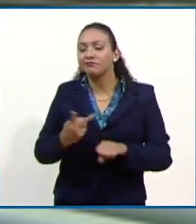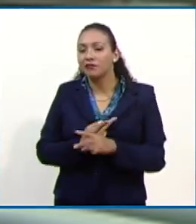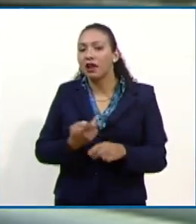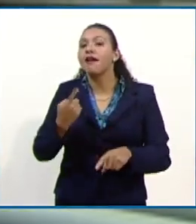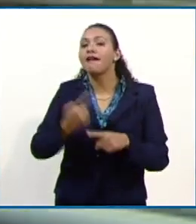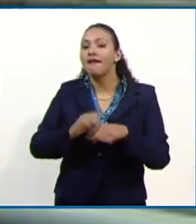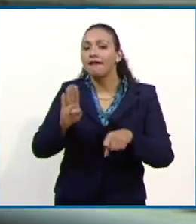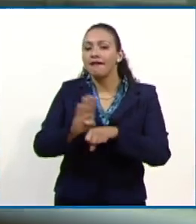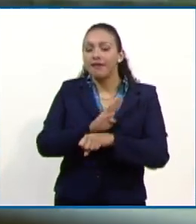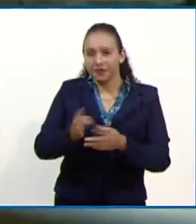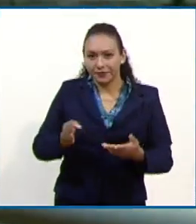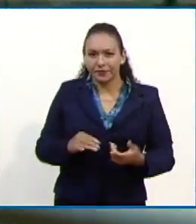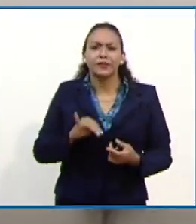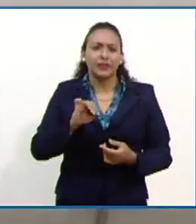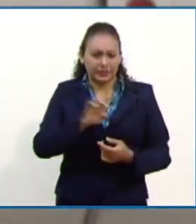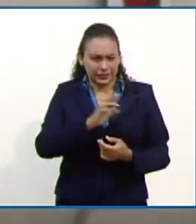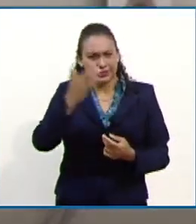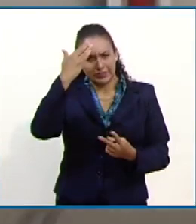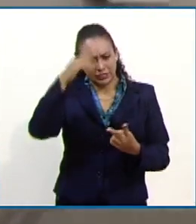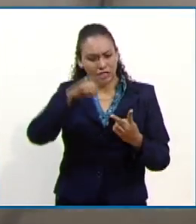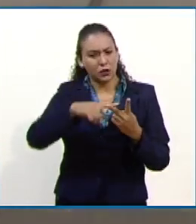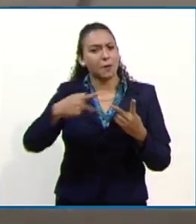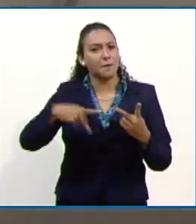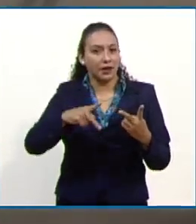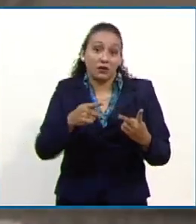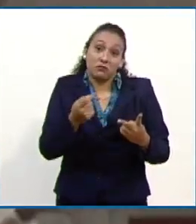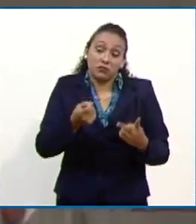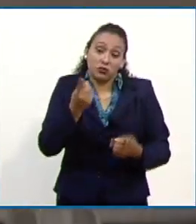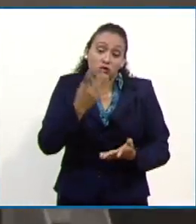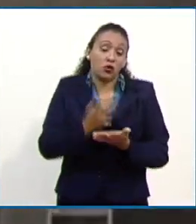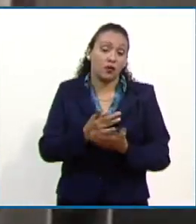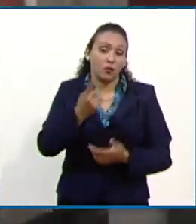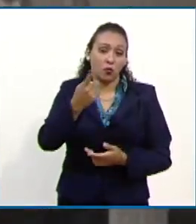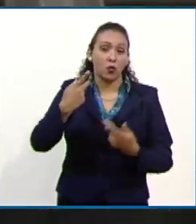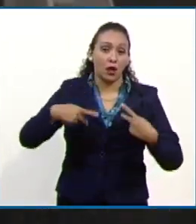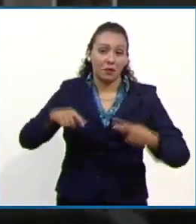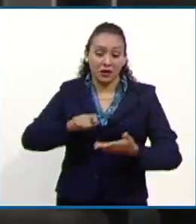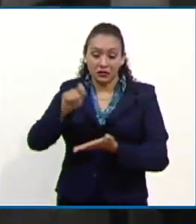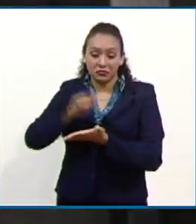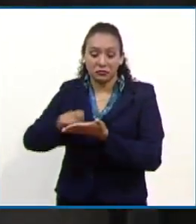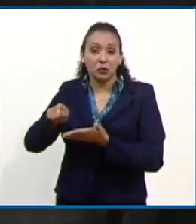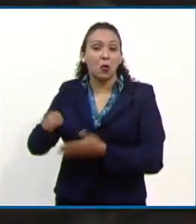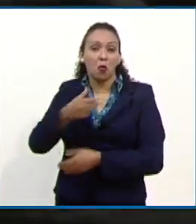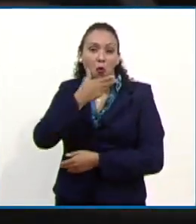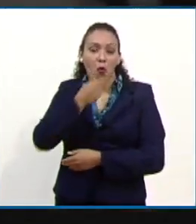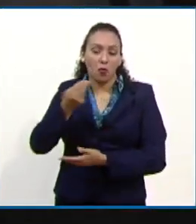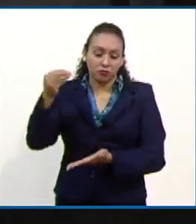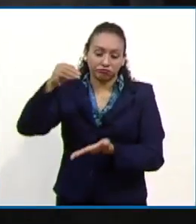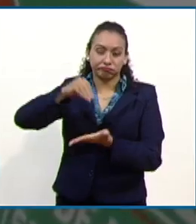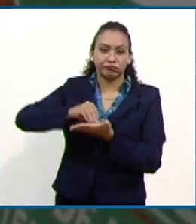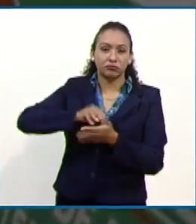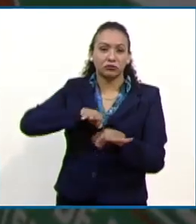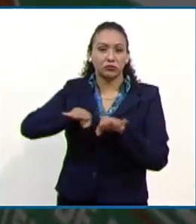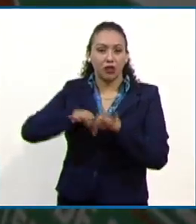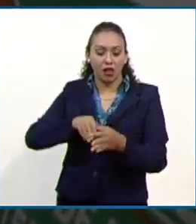esto no implica desconocer o modificar la voluntad expresa del trabajador, ya que esto deriva de lo establecido en el